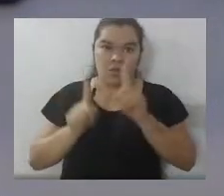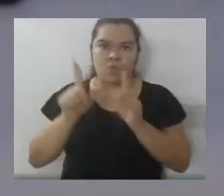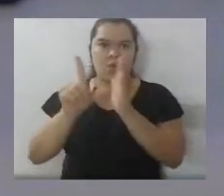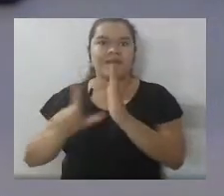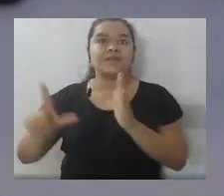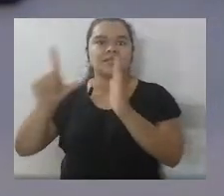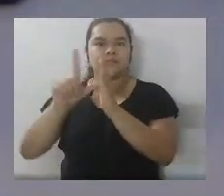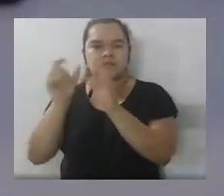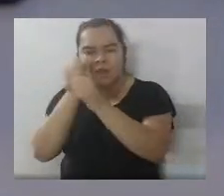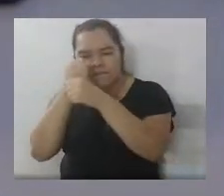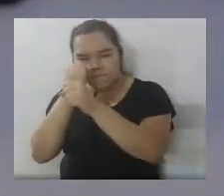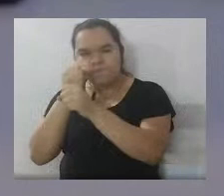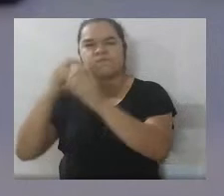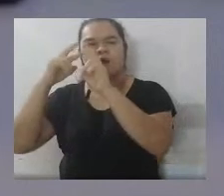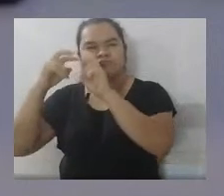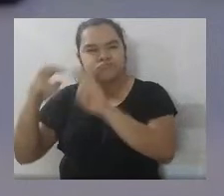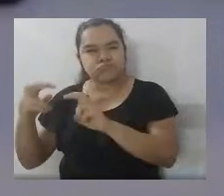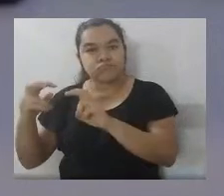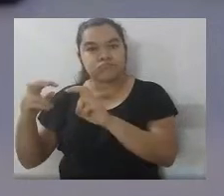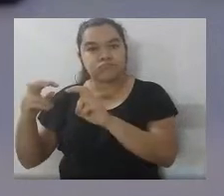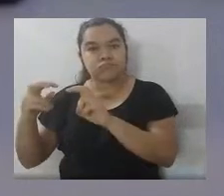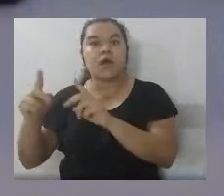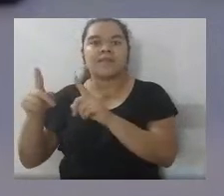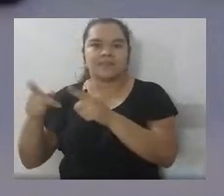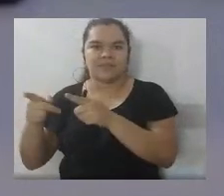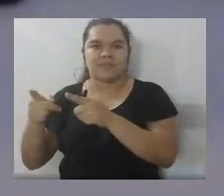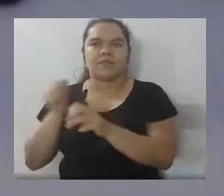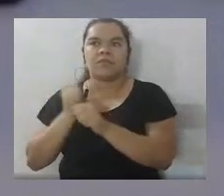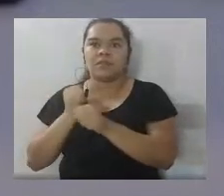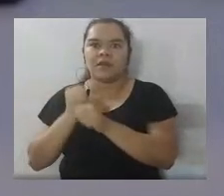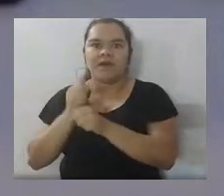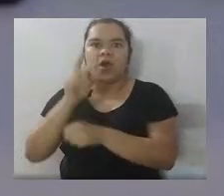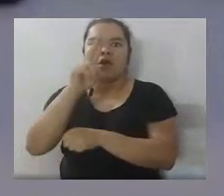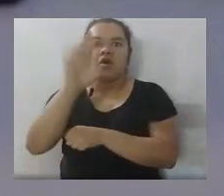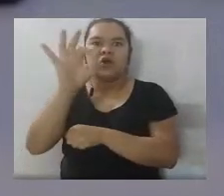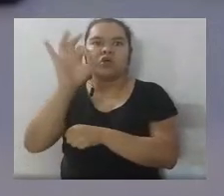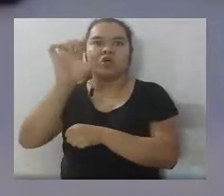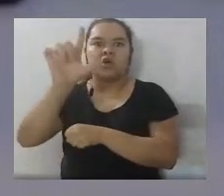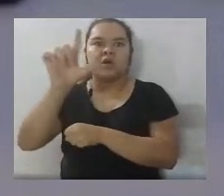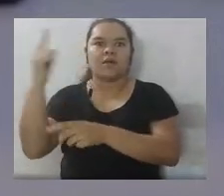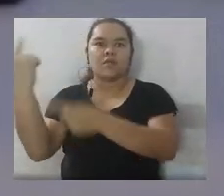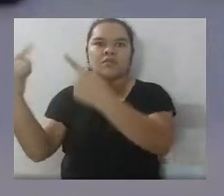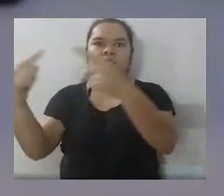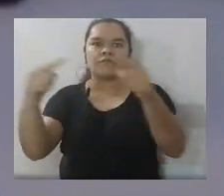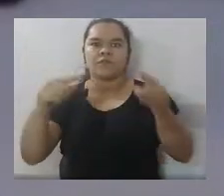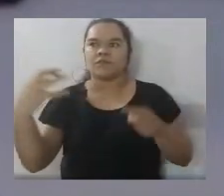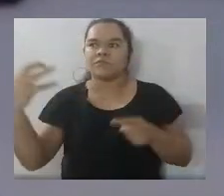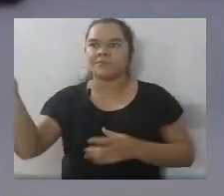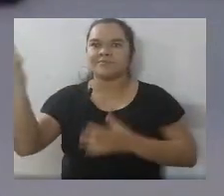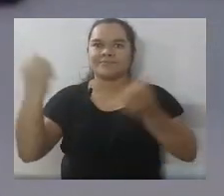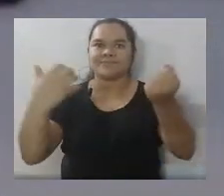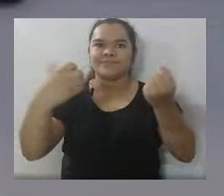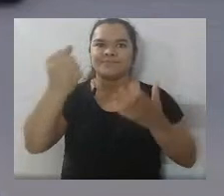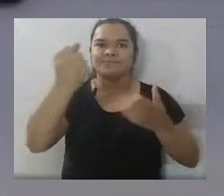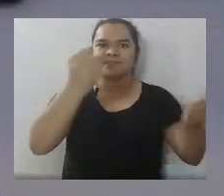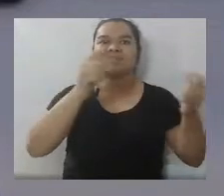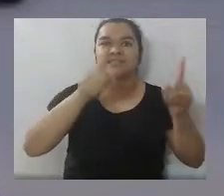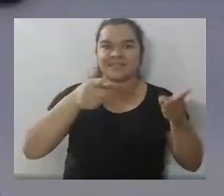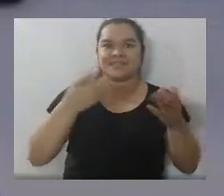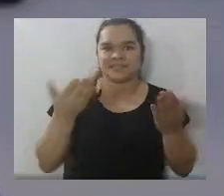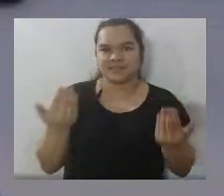pueden ocupar roles muy diversos y muy variados en los distintos campos de las